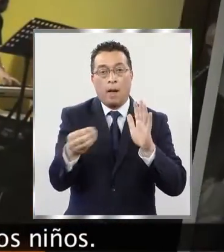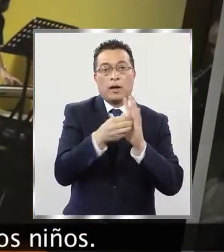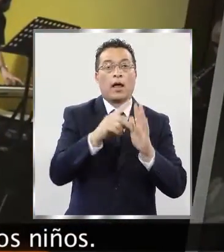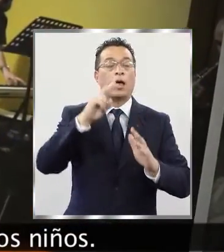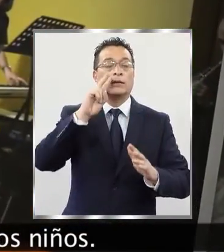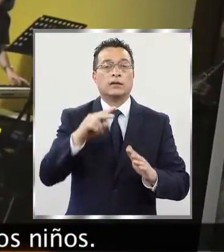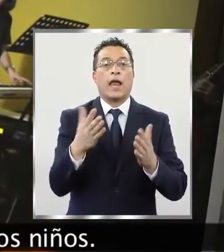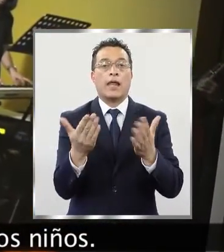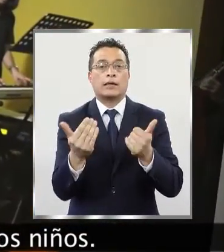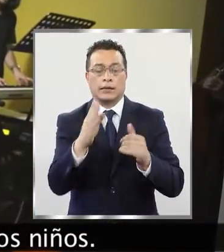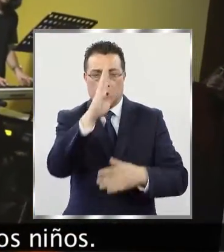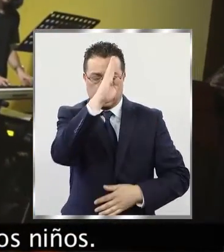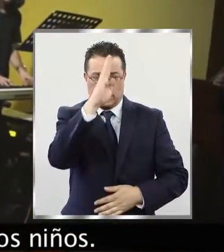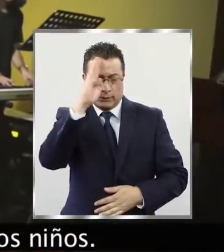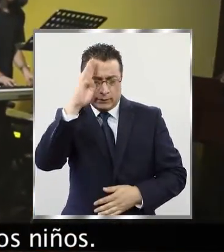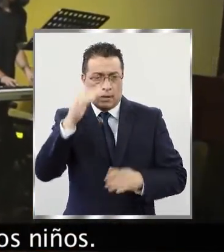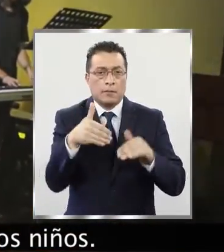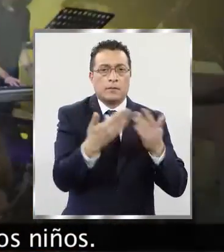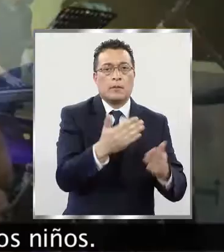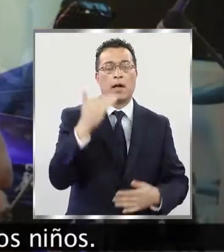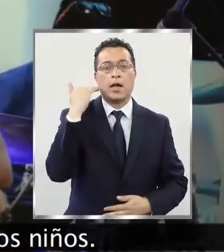necesidad de estresar a los niños.